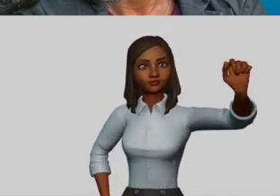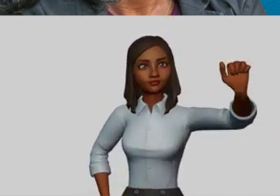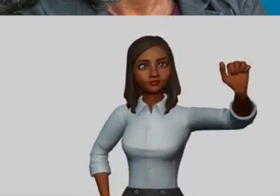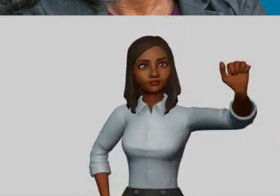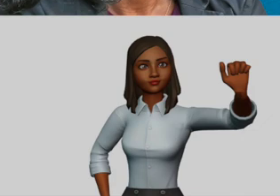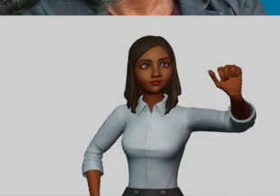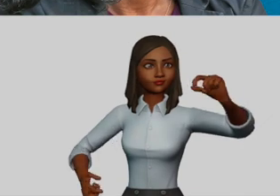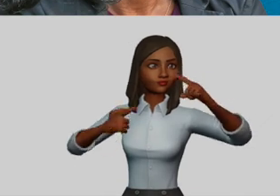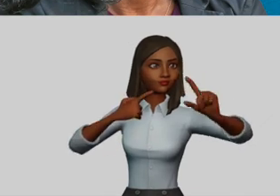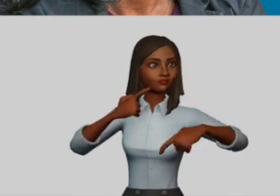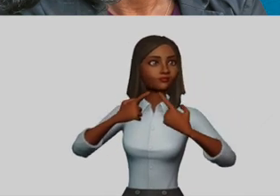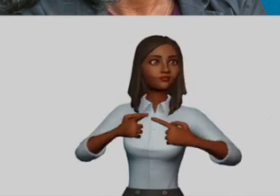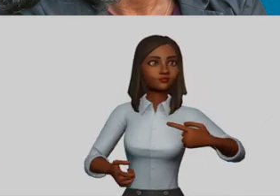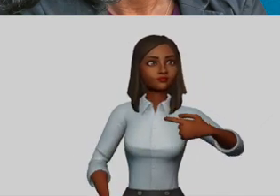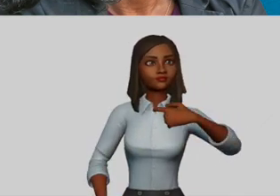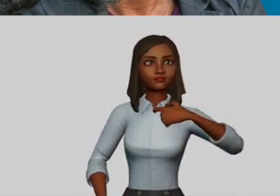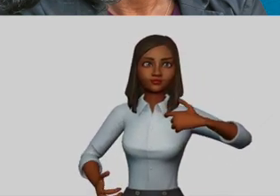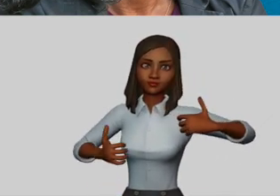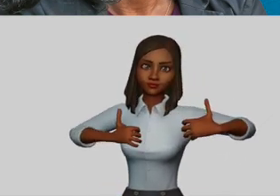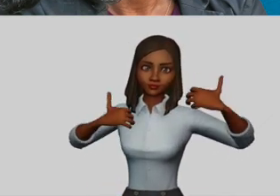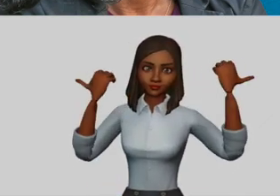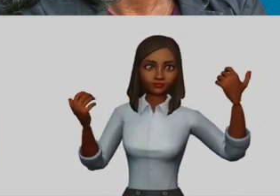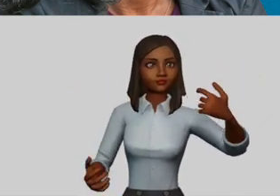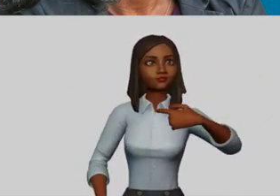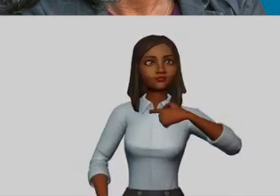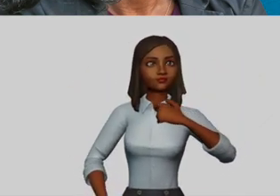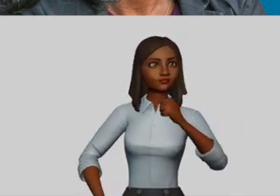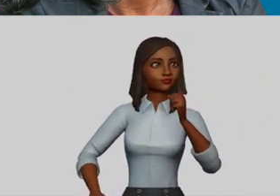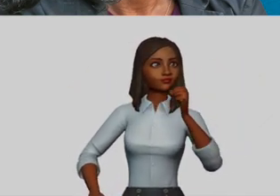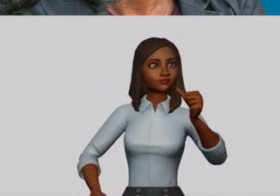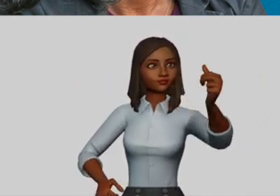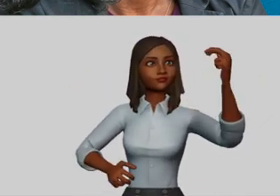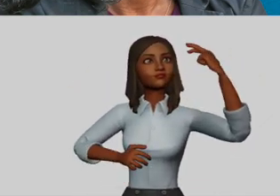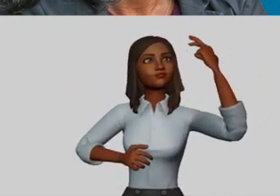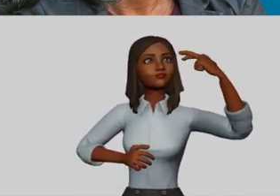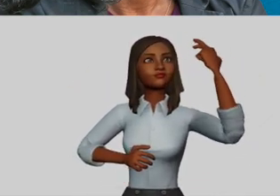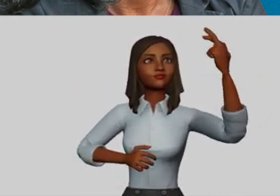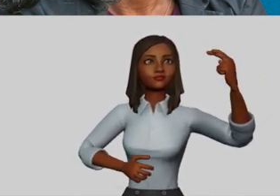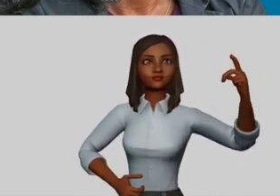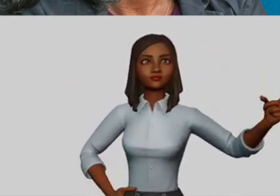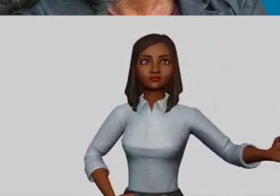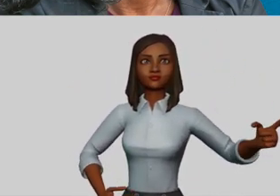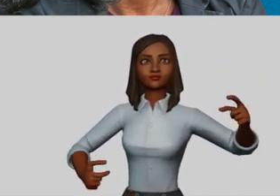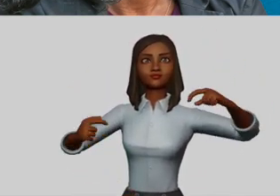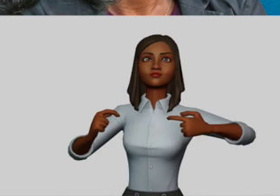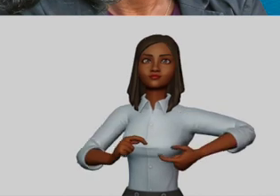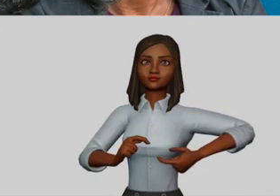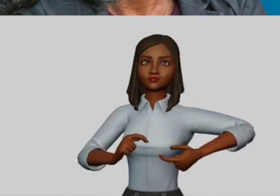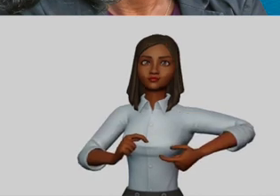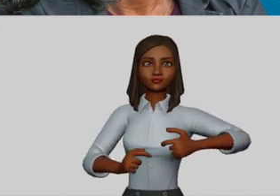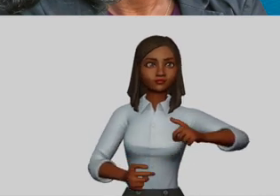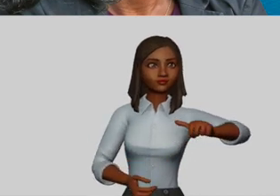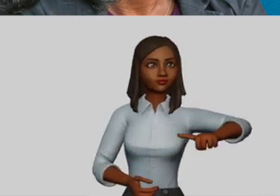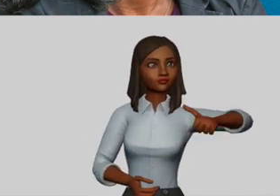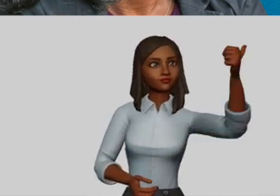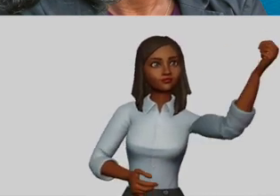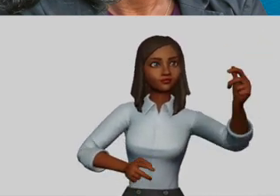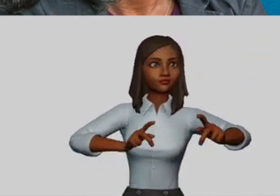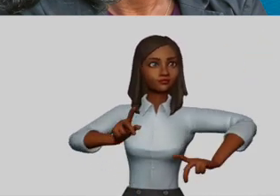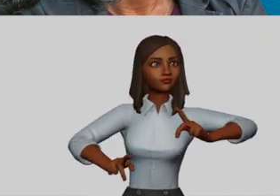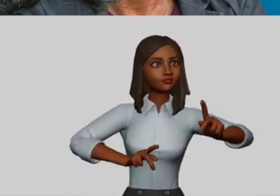hay recursos para ayudar a esta comunidad, ¿por qué no facilitarla? No, ¿entiendes? Y el problema no es que no hay, es que yo estoy